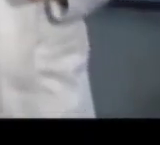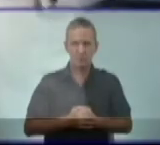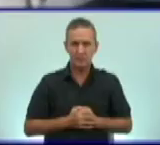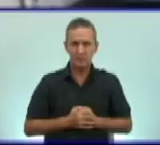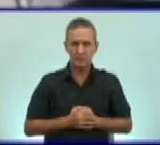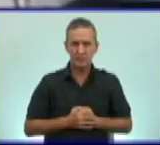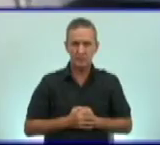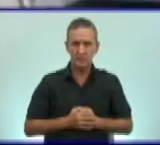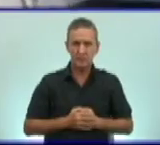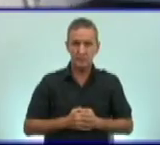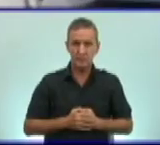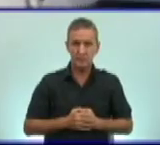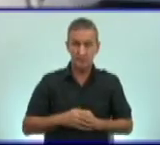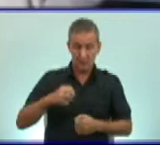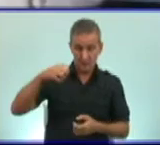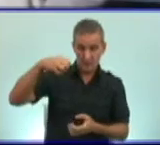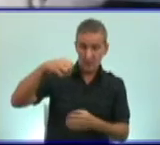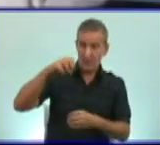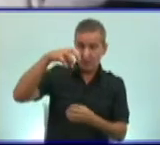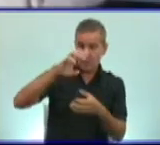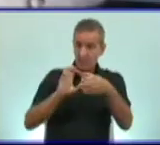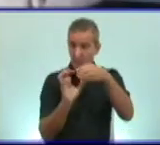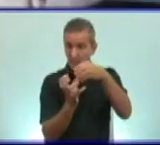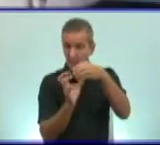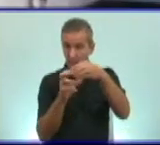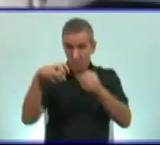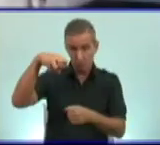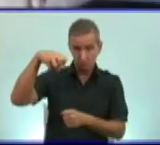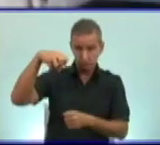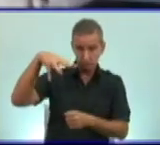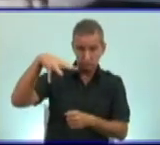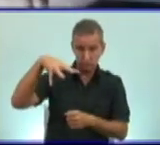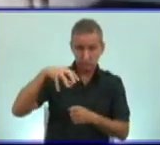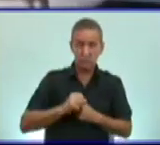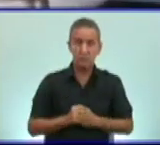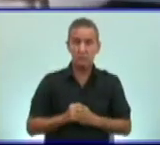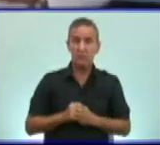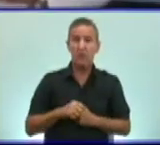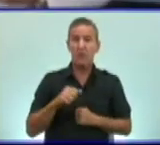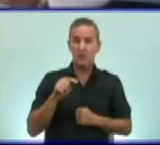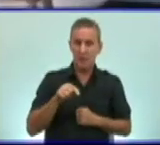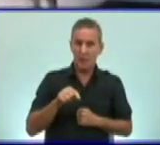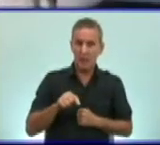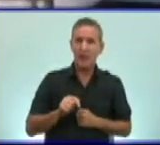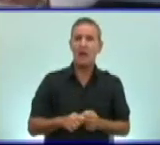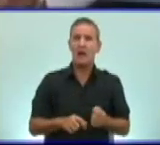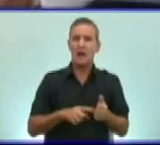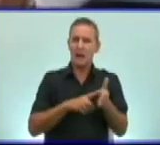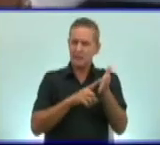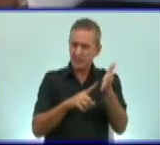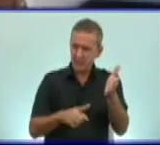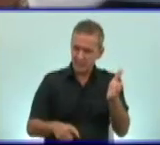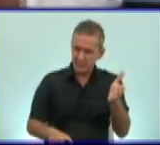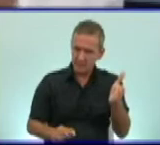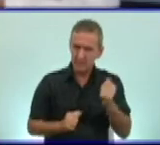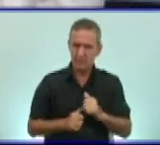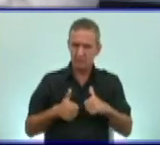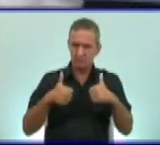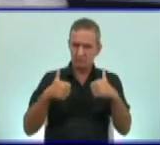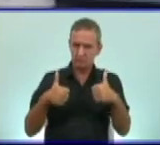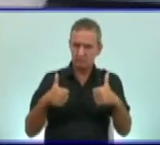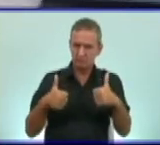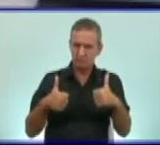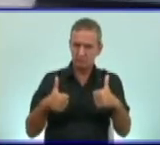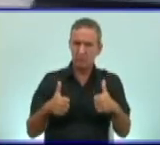¿Vieron cómo se encendió el bombillo? Eso quiere decir que el cloruro de sodio en disolución es un buen conductor de electricidad, porque es un electrolito fuerte.